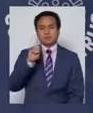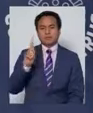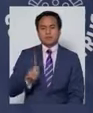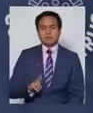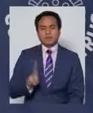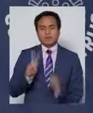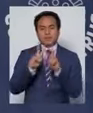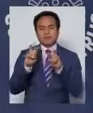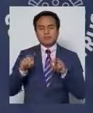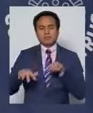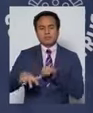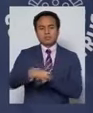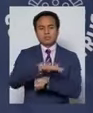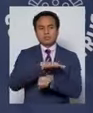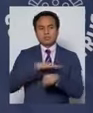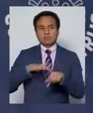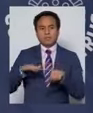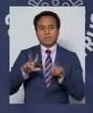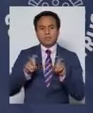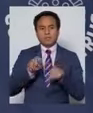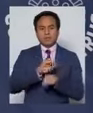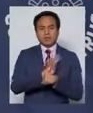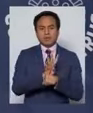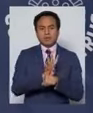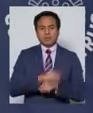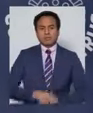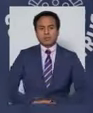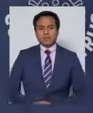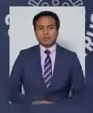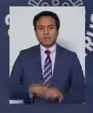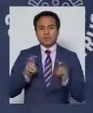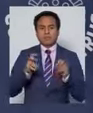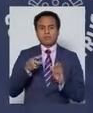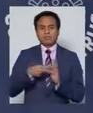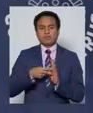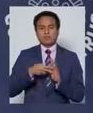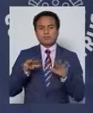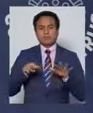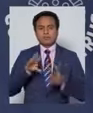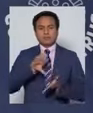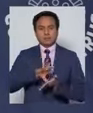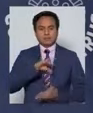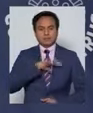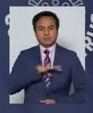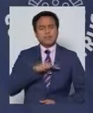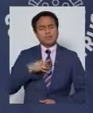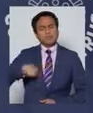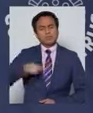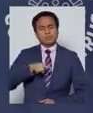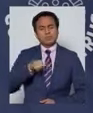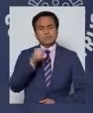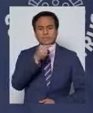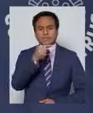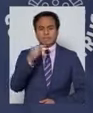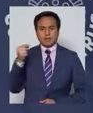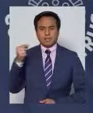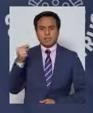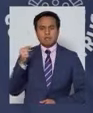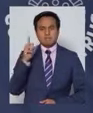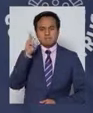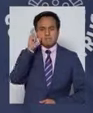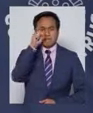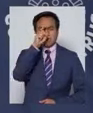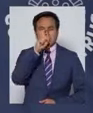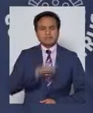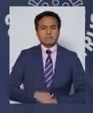Pública analizando la situación de la pandemia COVID-19 en nuestro país. Sabemos que estamos en las semanas más